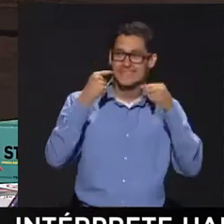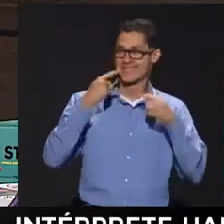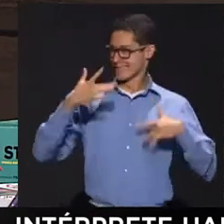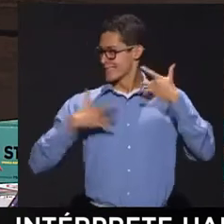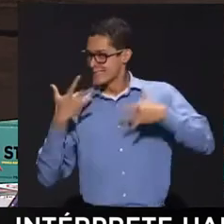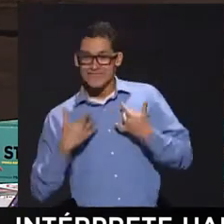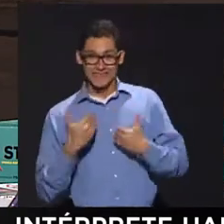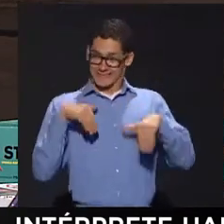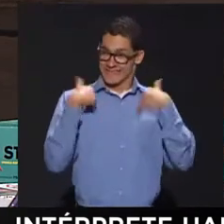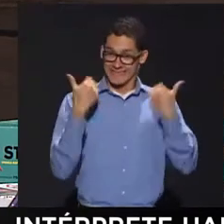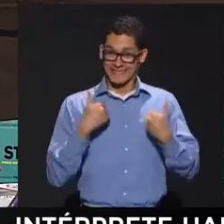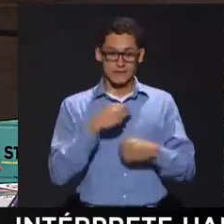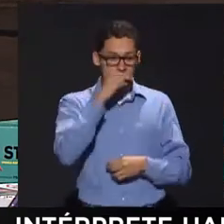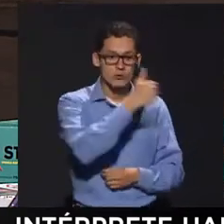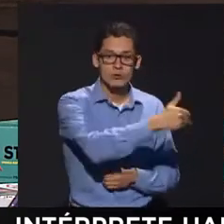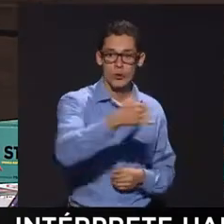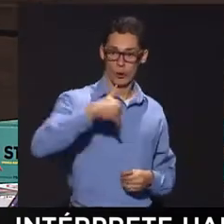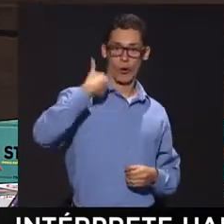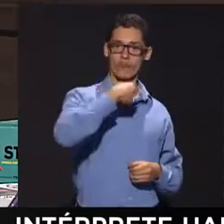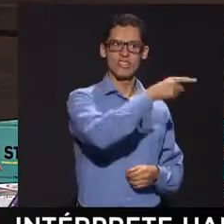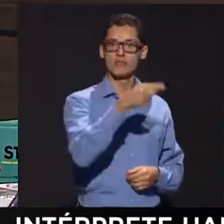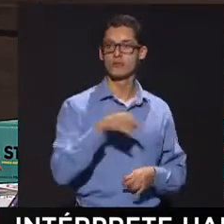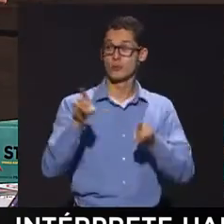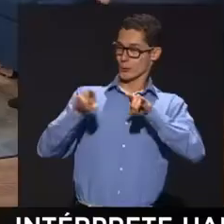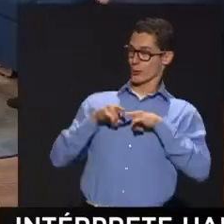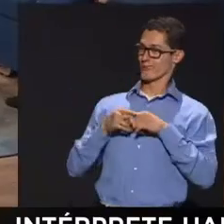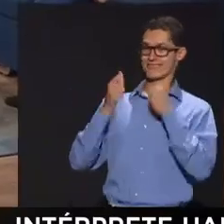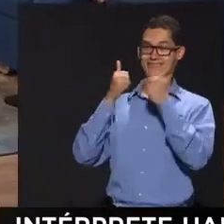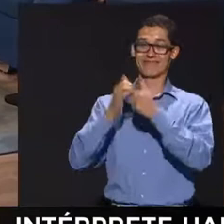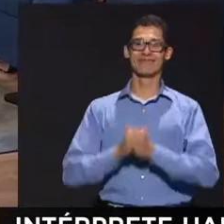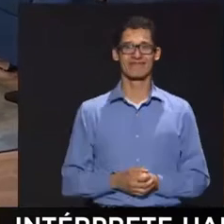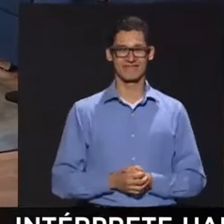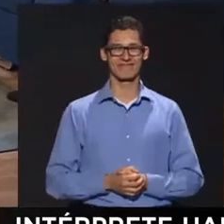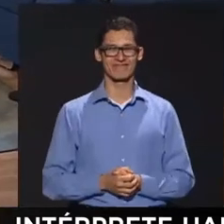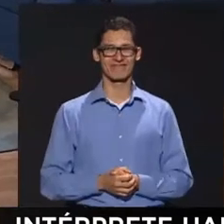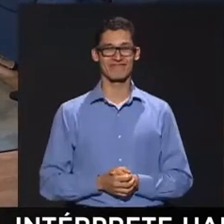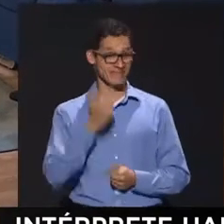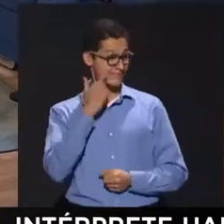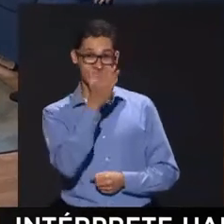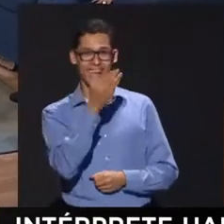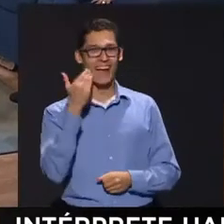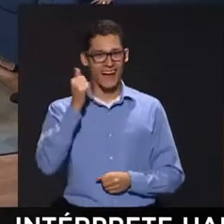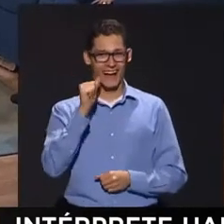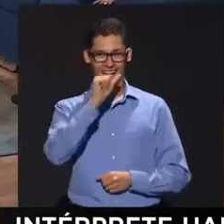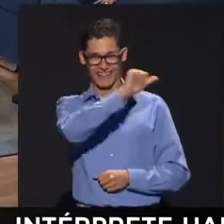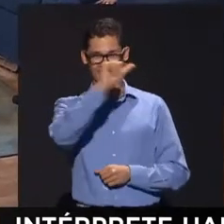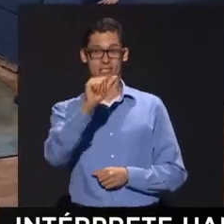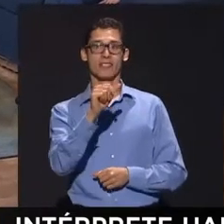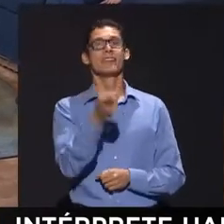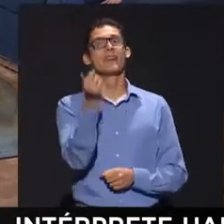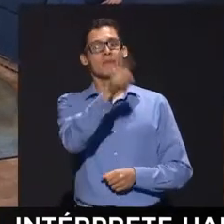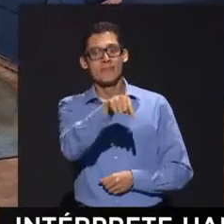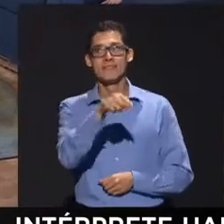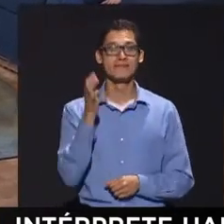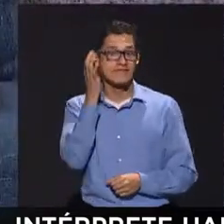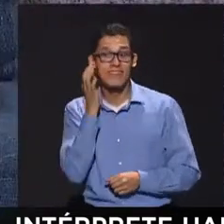importante. Y para ahondar más en el asunto, vamos a hacer un ejercicio. Yo voy a invitar a Paola, voy a invitar a Natalia, voy a invitar a David a que me sigan